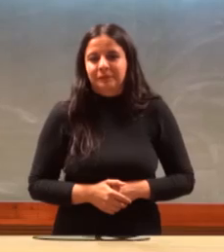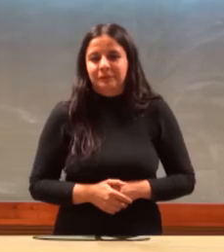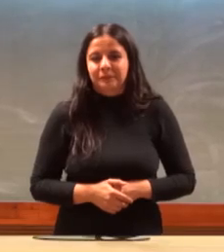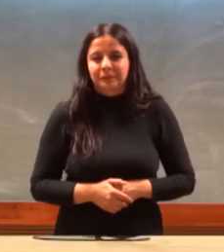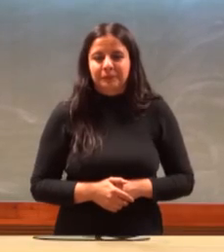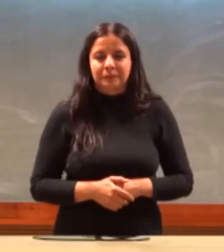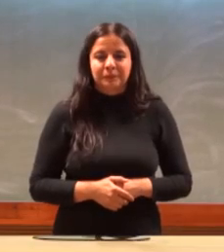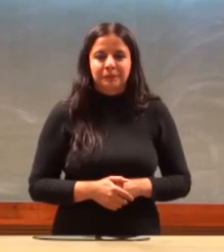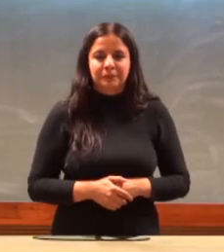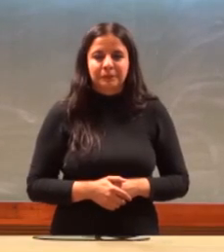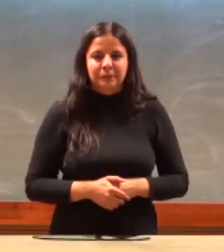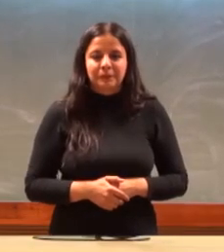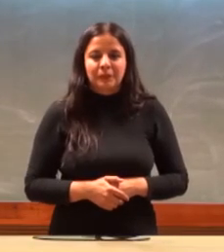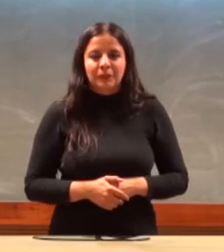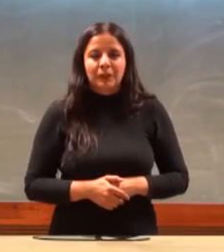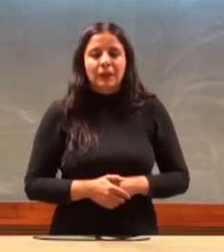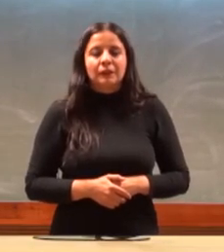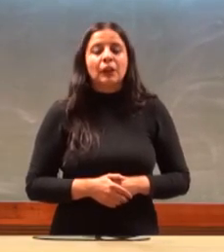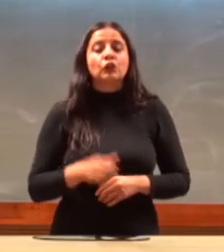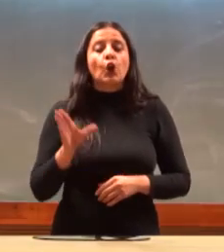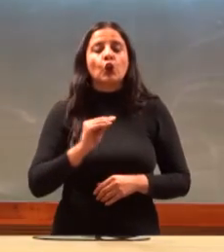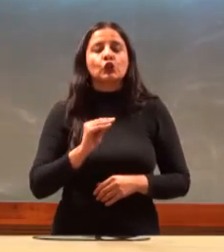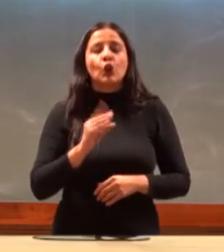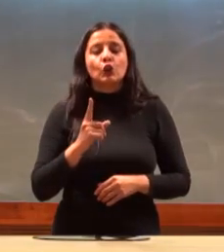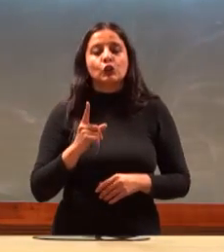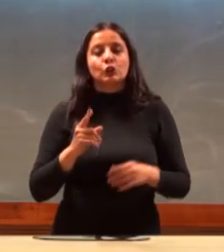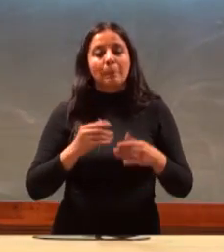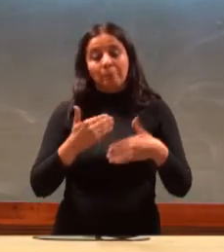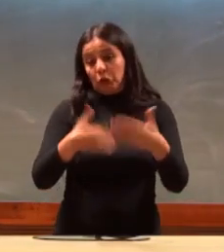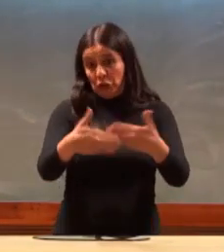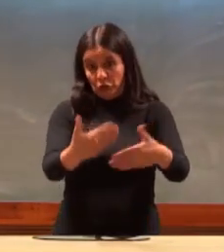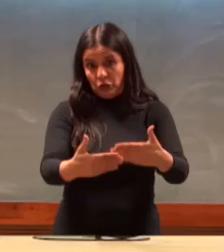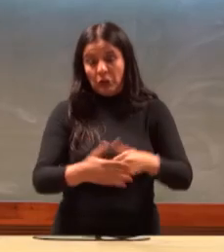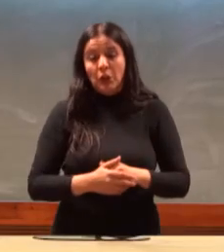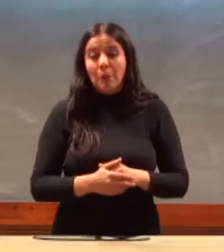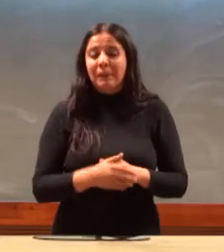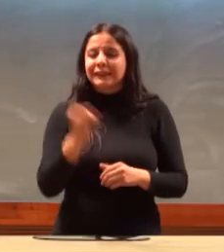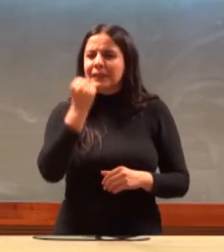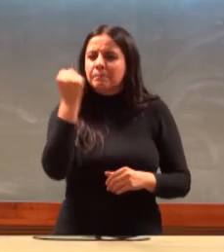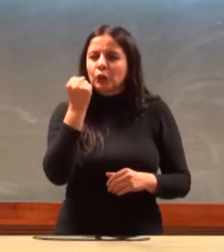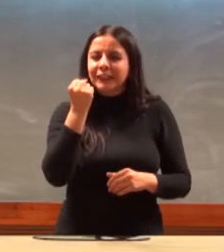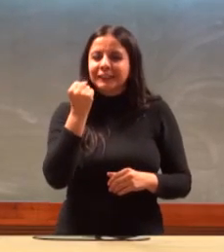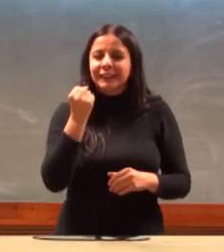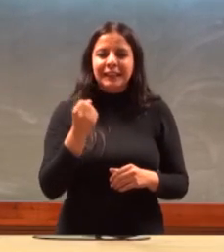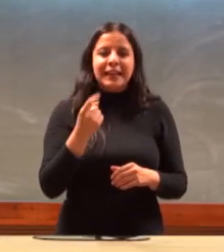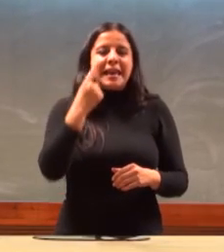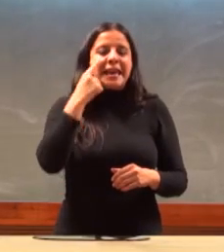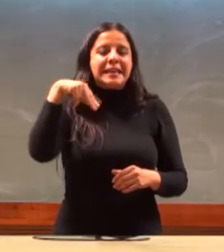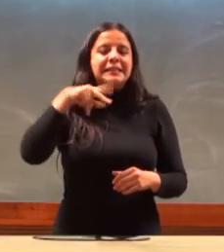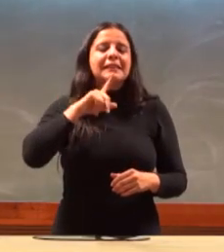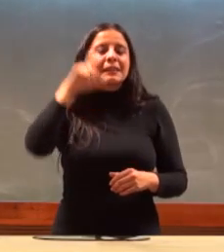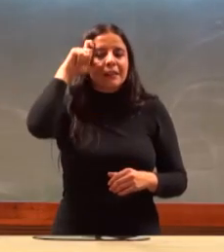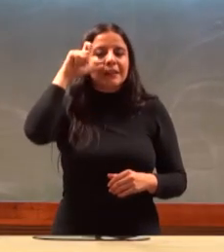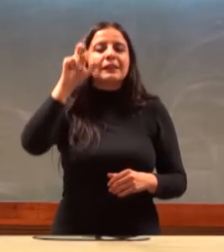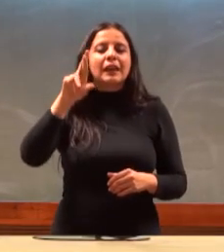agua en todos estos procesos de generar nuevos programas y demás nos parece importantes las instancias intercluster y en esas instancias de intercluster